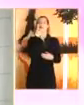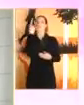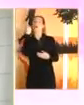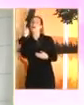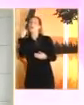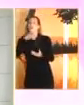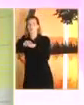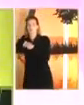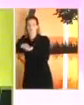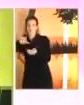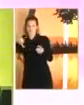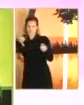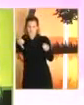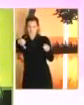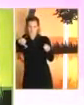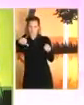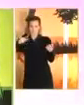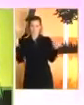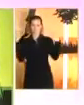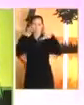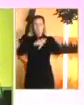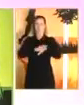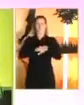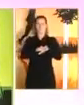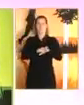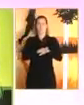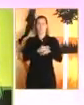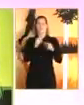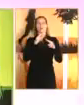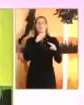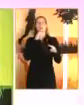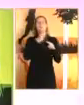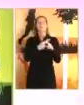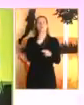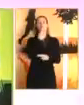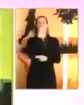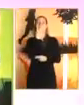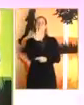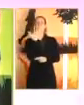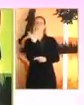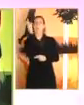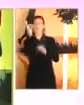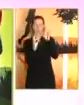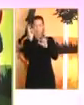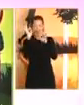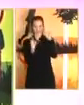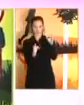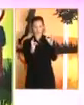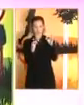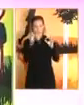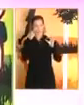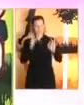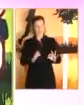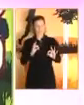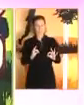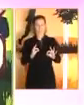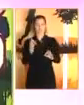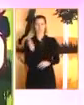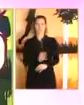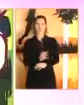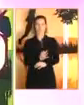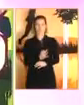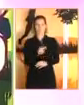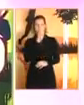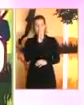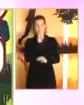es una disolución al 25%. Entonces lo que hacemos... ¿Tiene que ser exacto? Sí. Relativamente exacto. Esto es lo difícil, ¿vale? Entonces lo que hacemos es